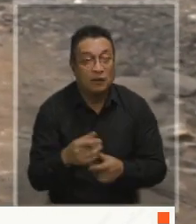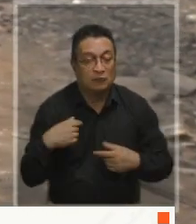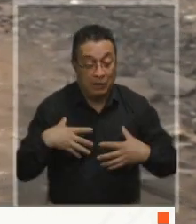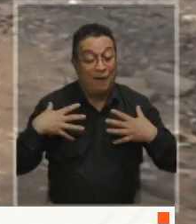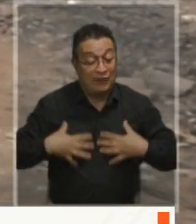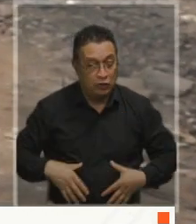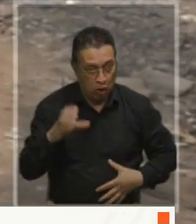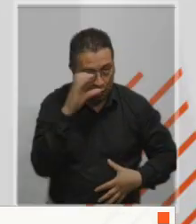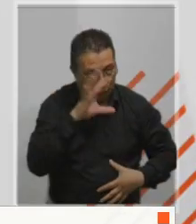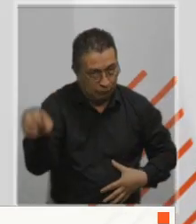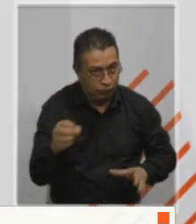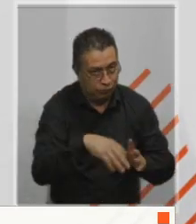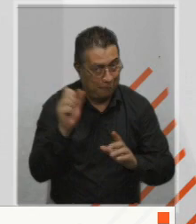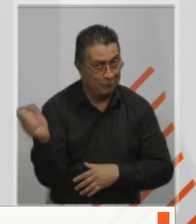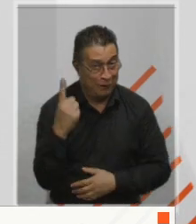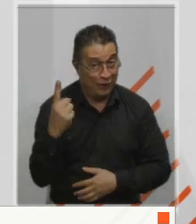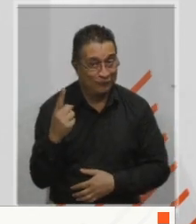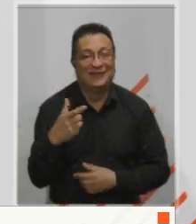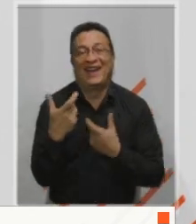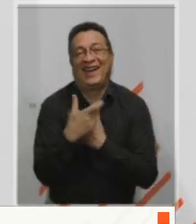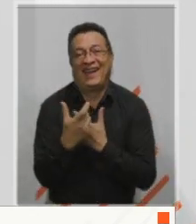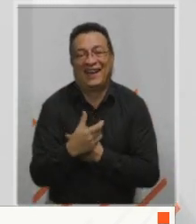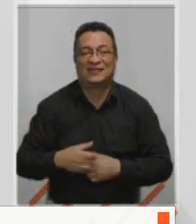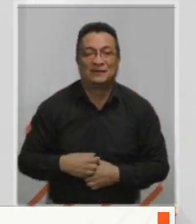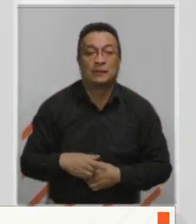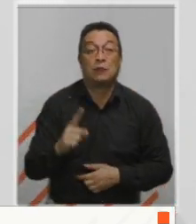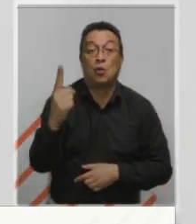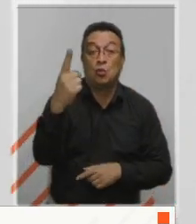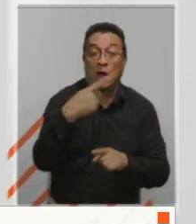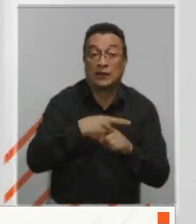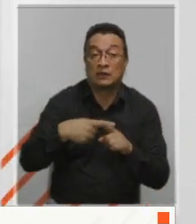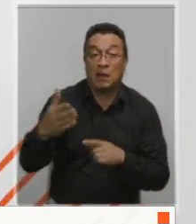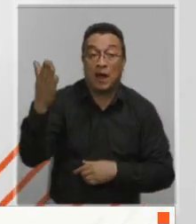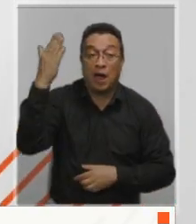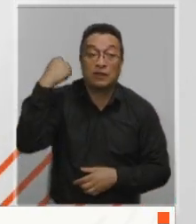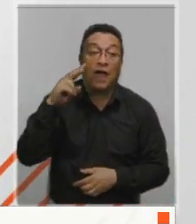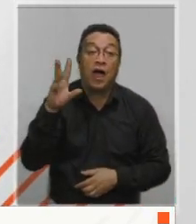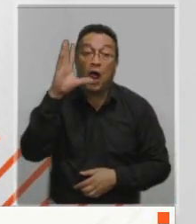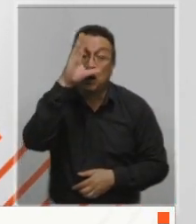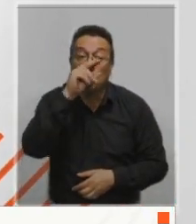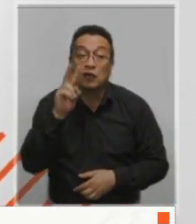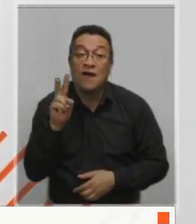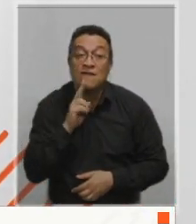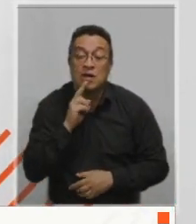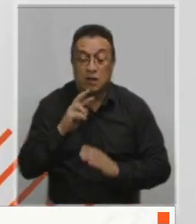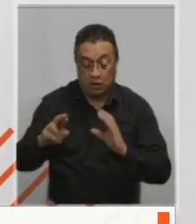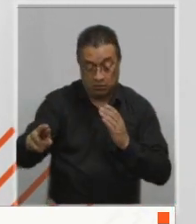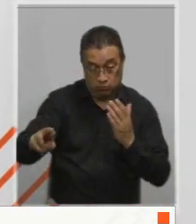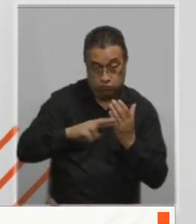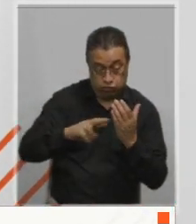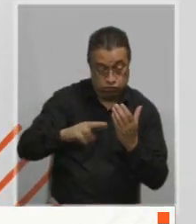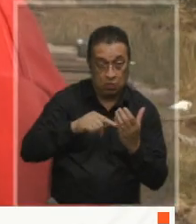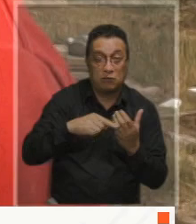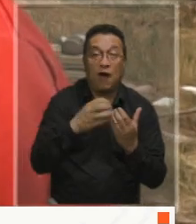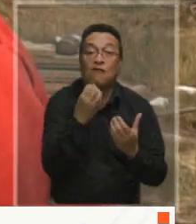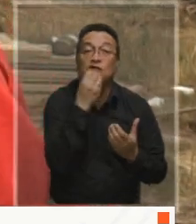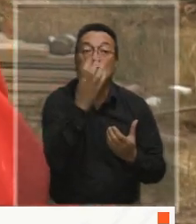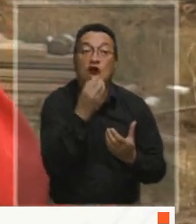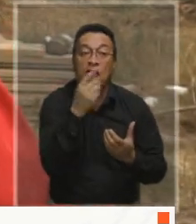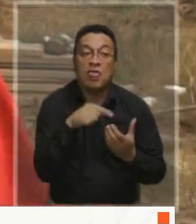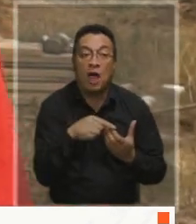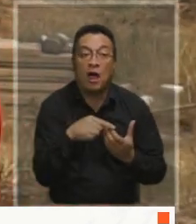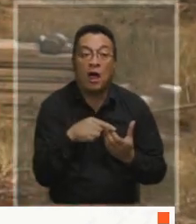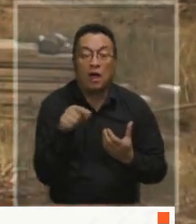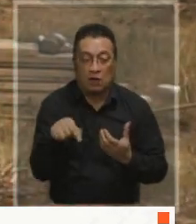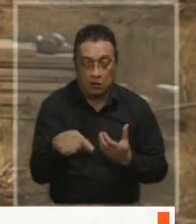echar al vestido y así fue hace casi una semana La noche del viernes llegó el mensaje saga de la gente de Florida entre